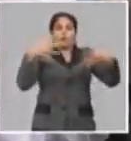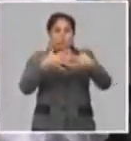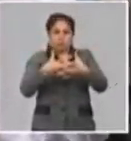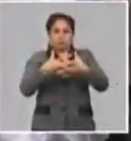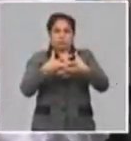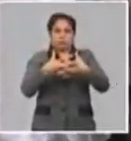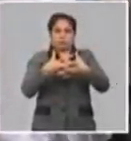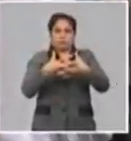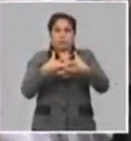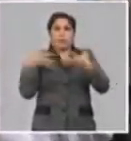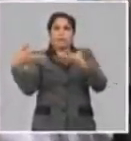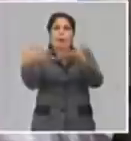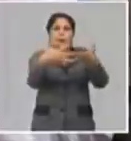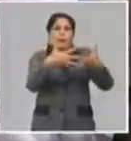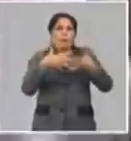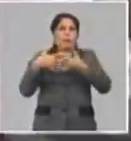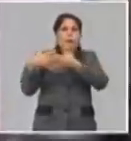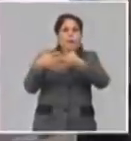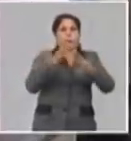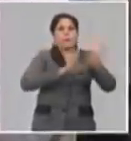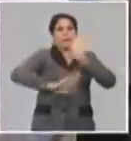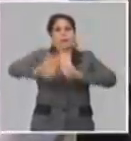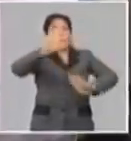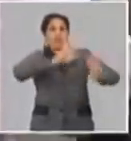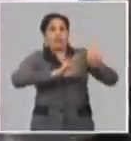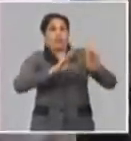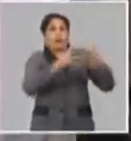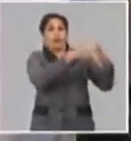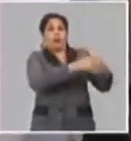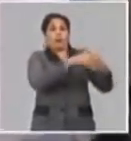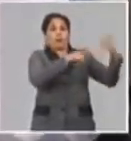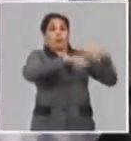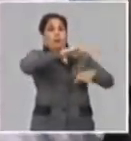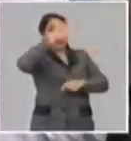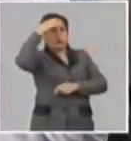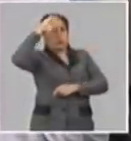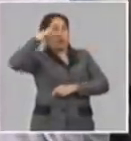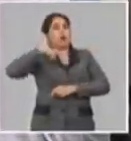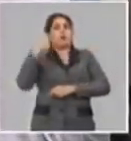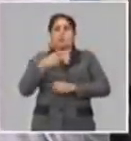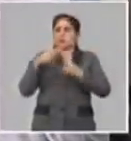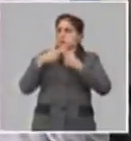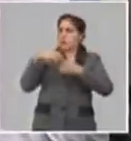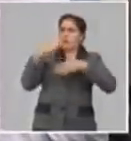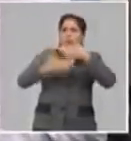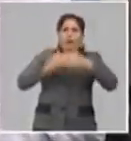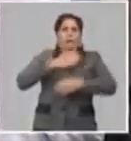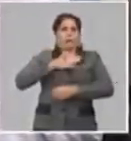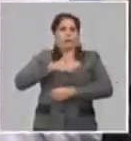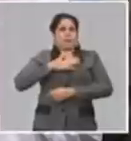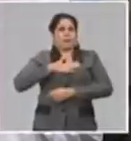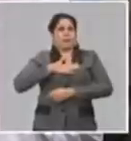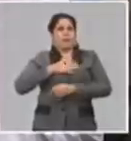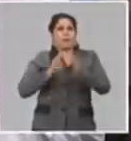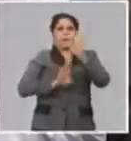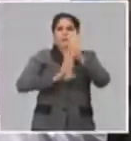que tenemos que encontrar para defendernos de las agresiones y continuar avanzando y darle prosperidad a nuestro